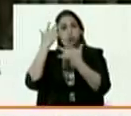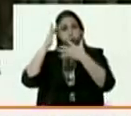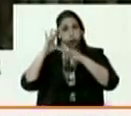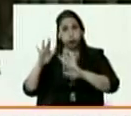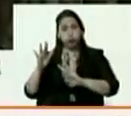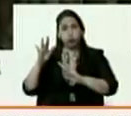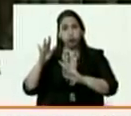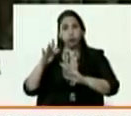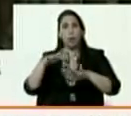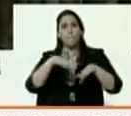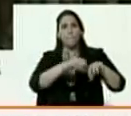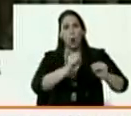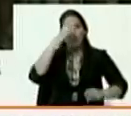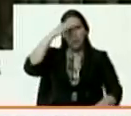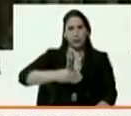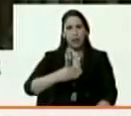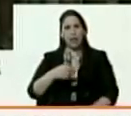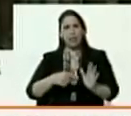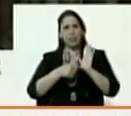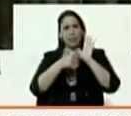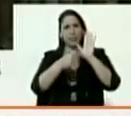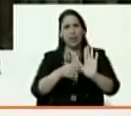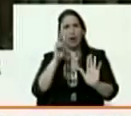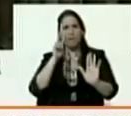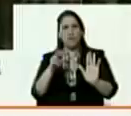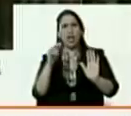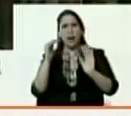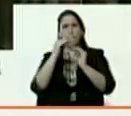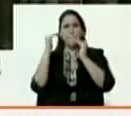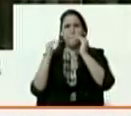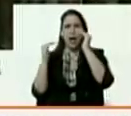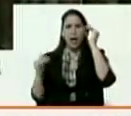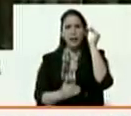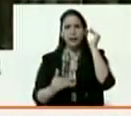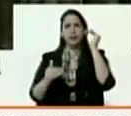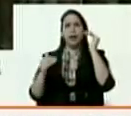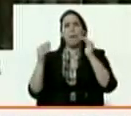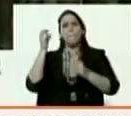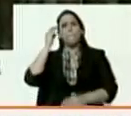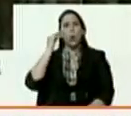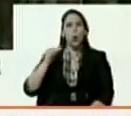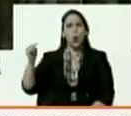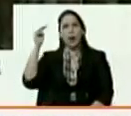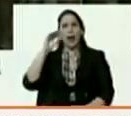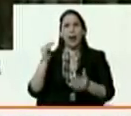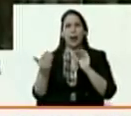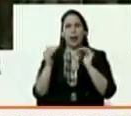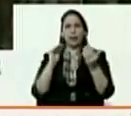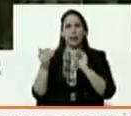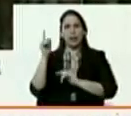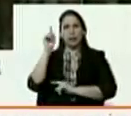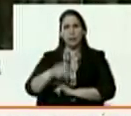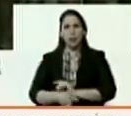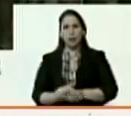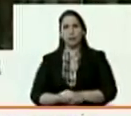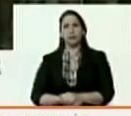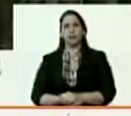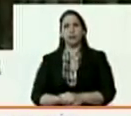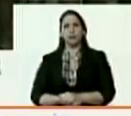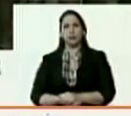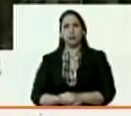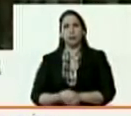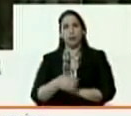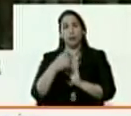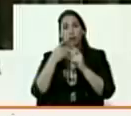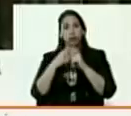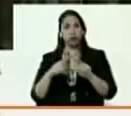militar que deja ver su bajeza moral y ética, pero sobre todo su total indiferencia por